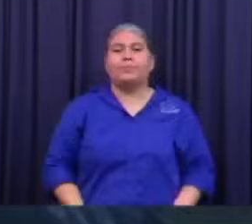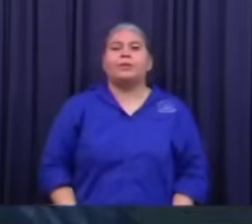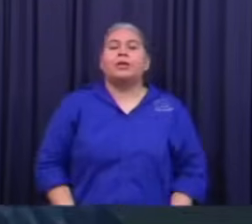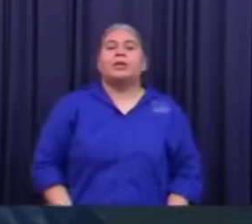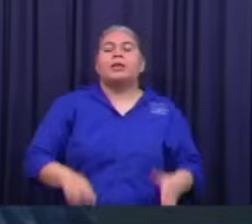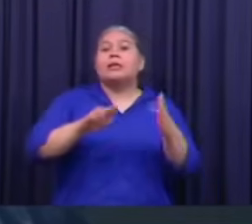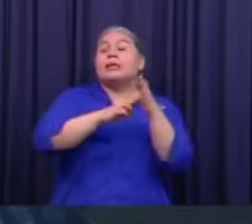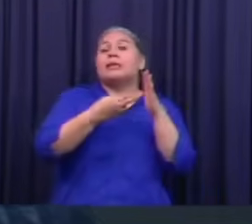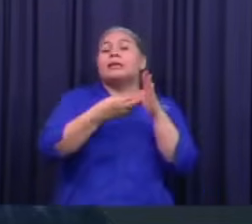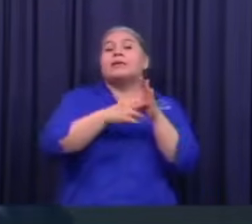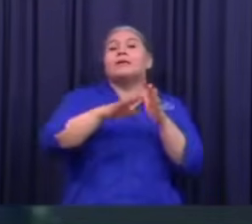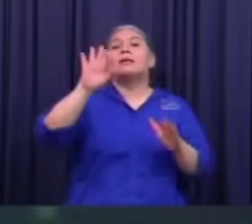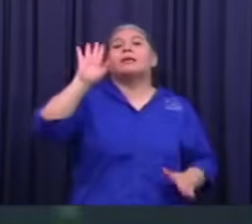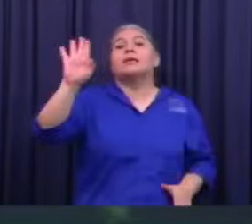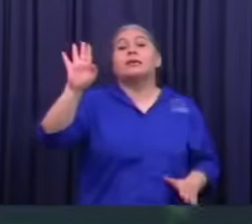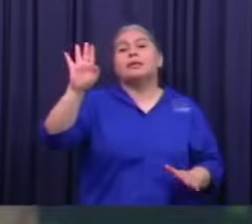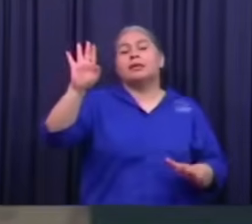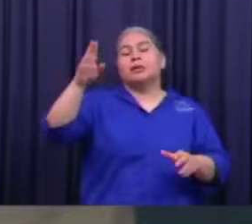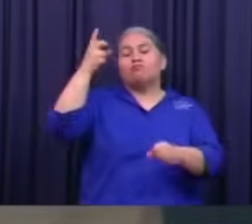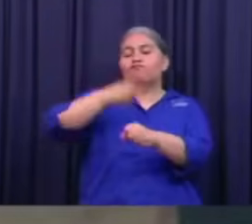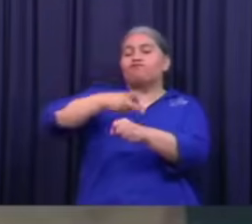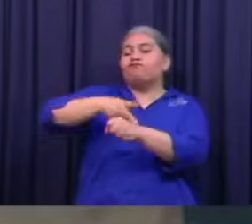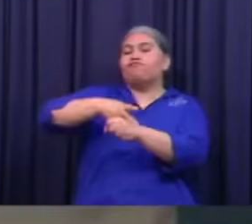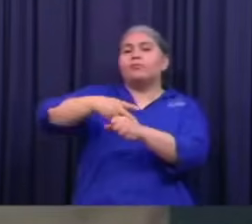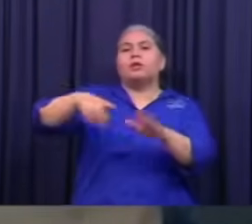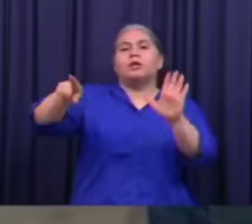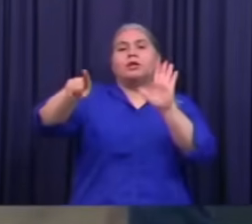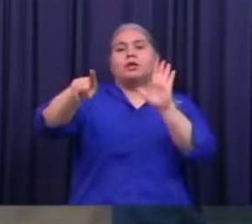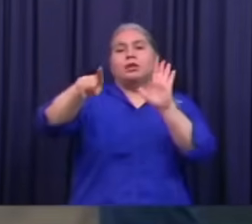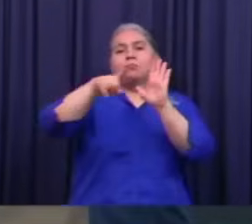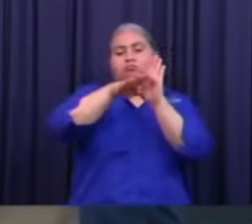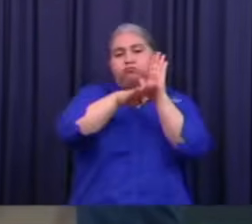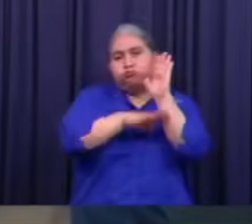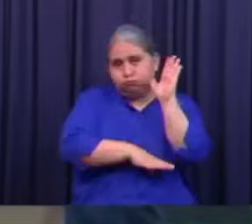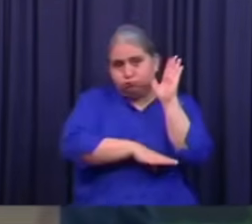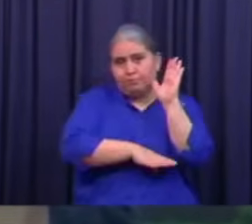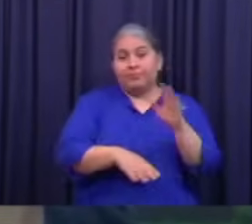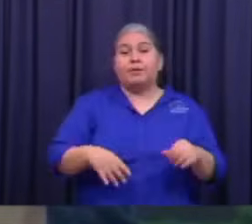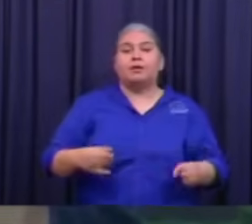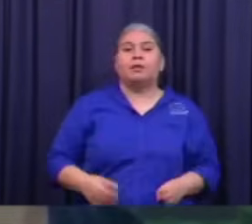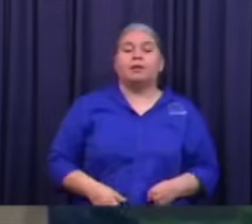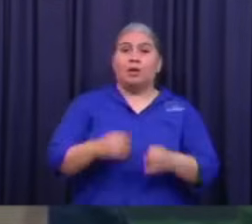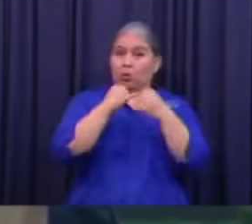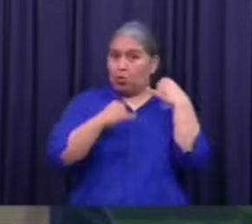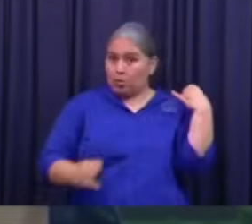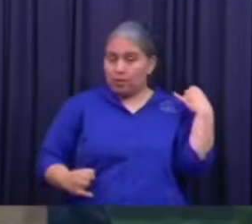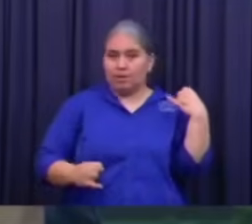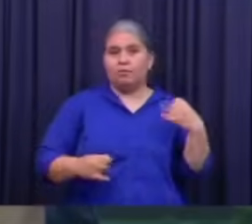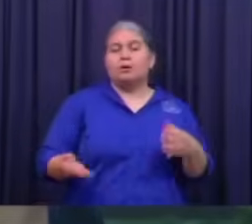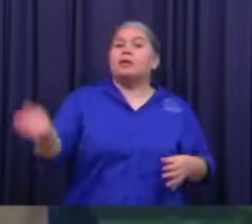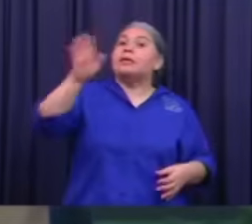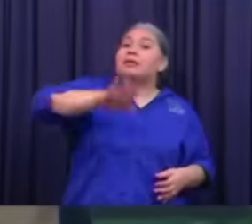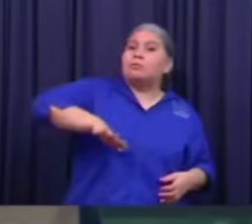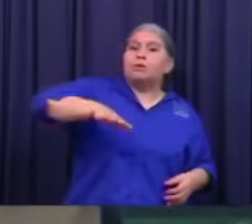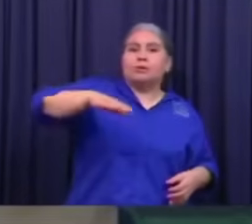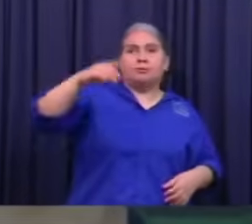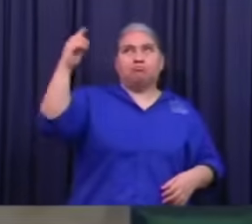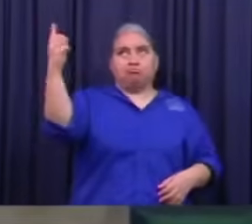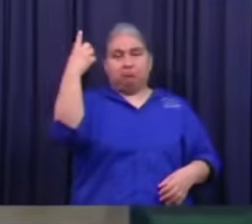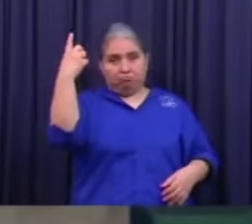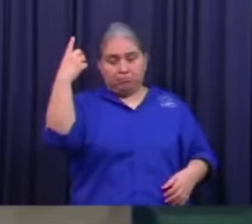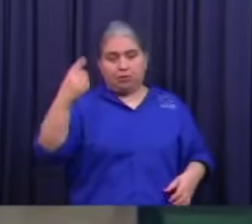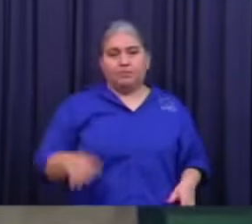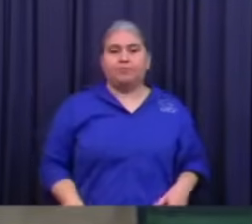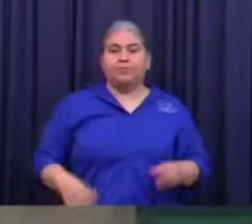último y Y es que los últimos vendrán a ser primeros verdad Entonces es importante porque